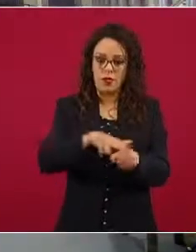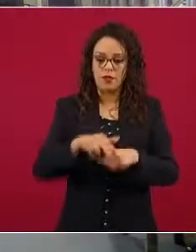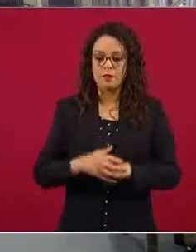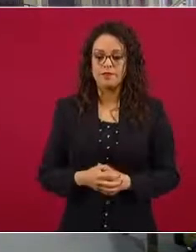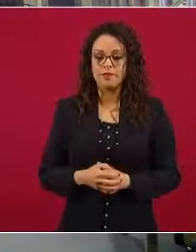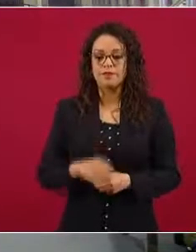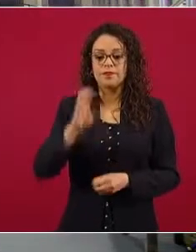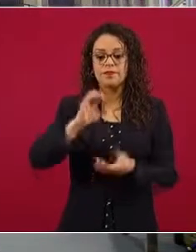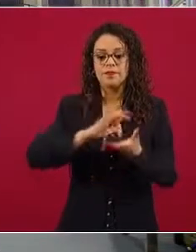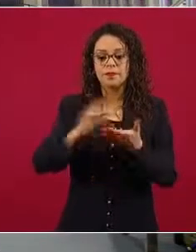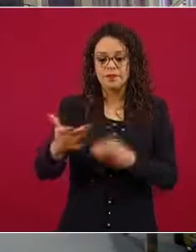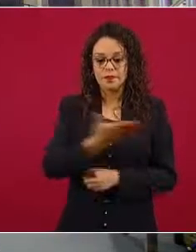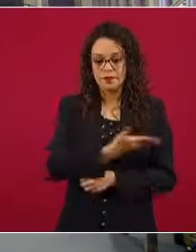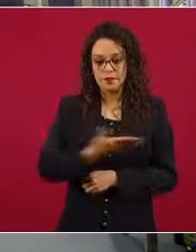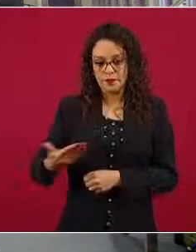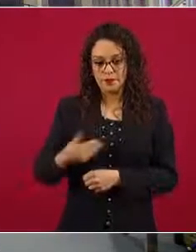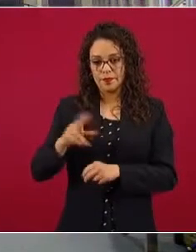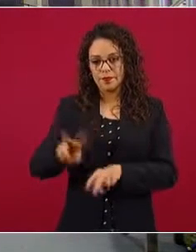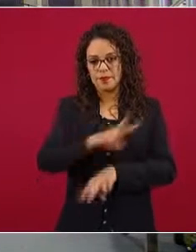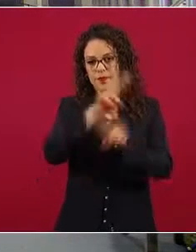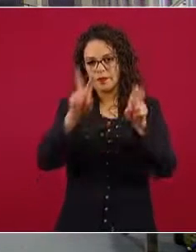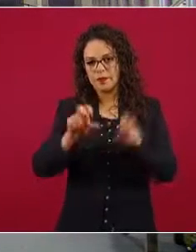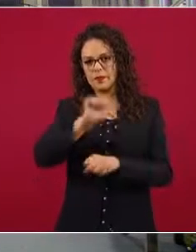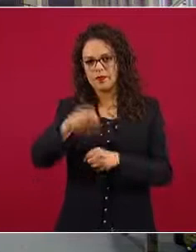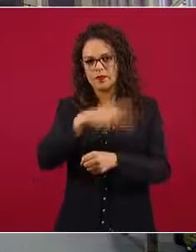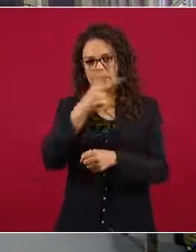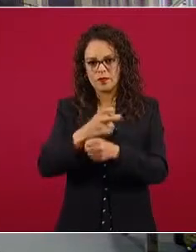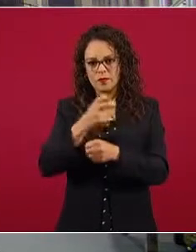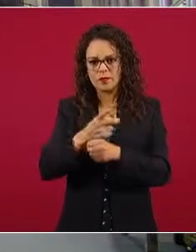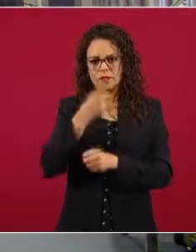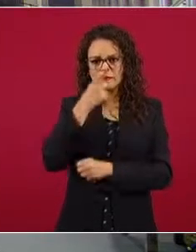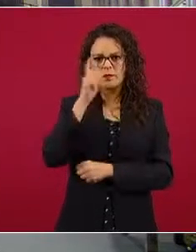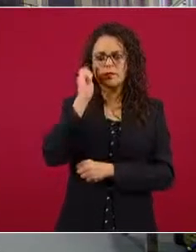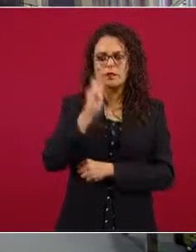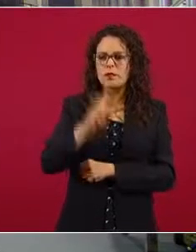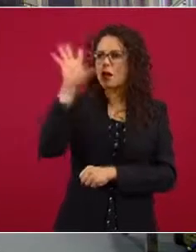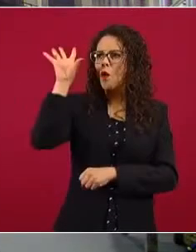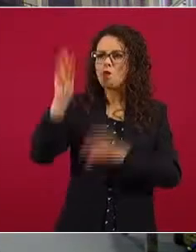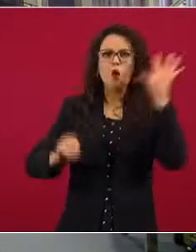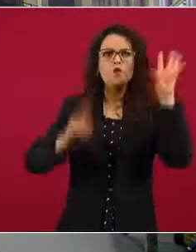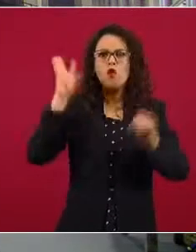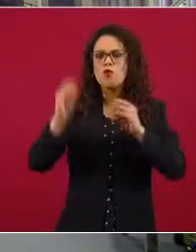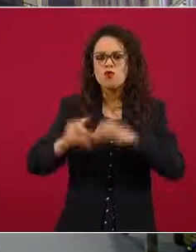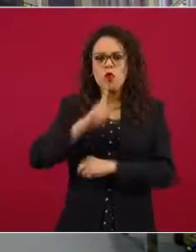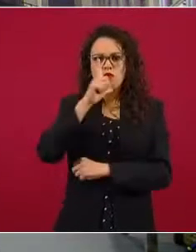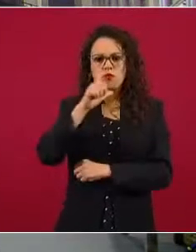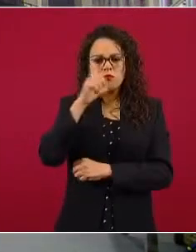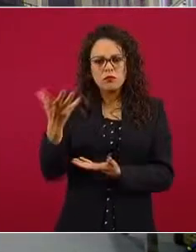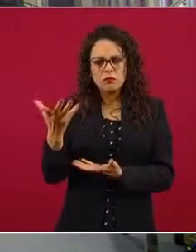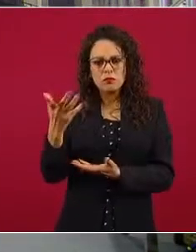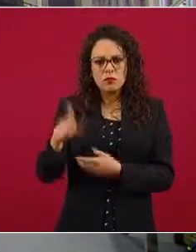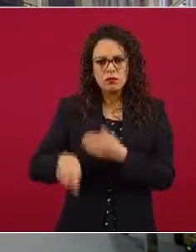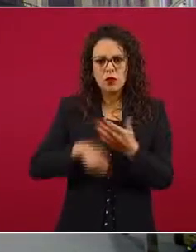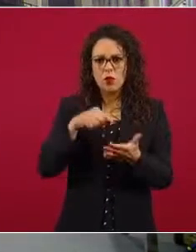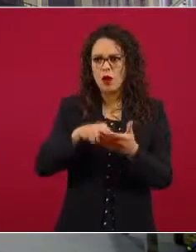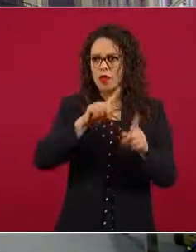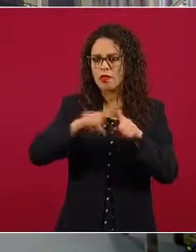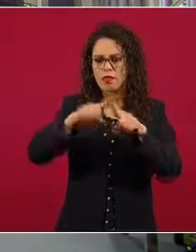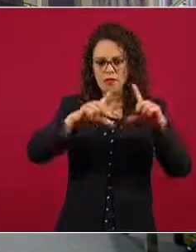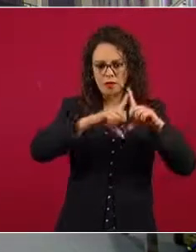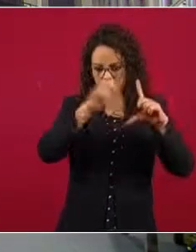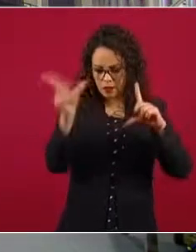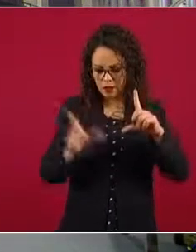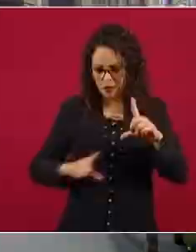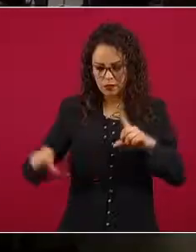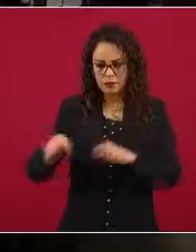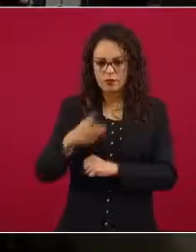en el asunto de ayer, la afectación por el apagón que hubo en varias partes del país, se hablaba de una afectación